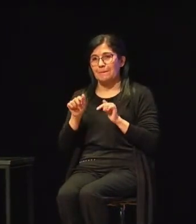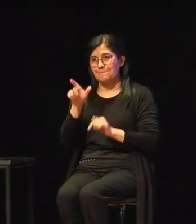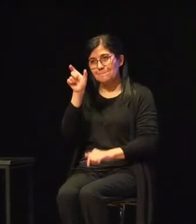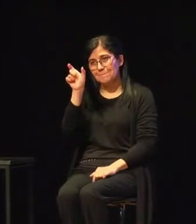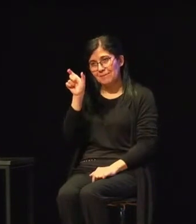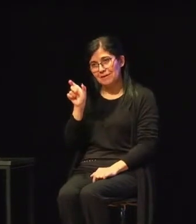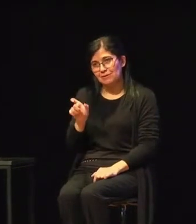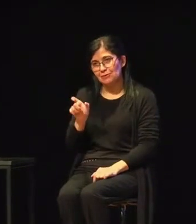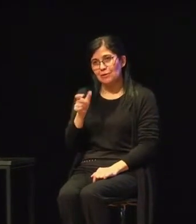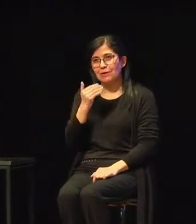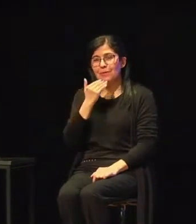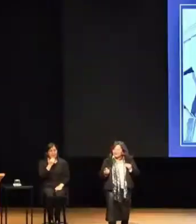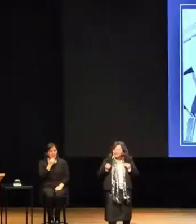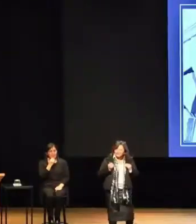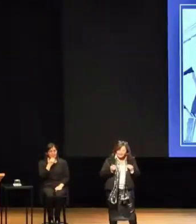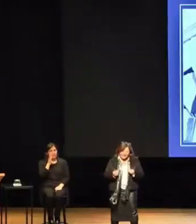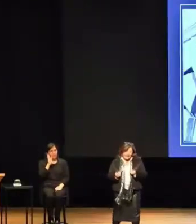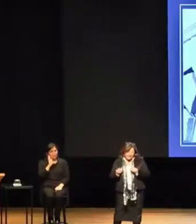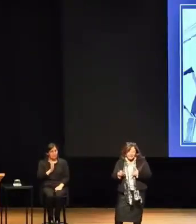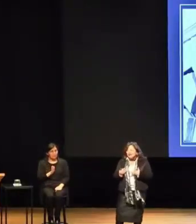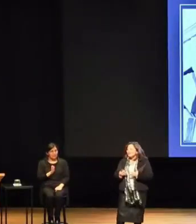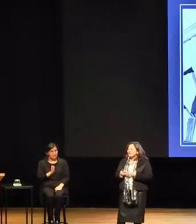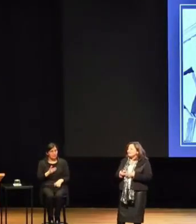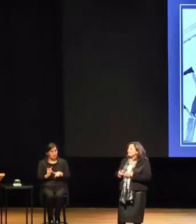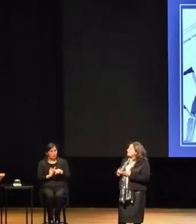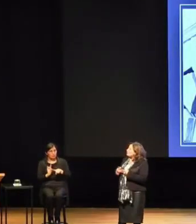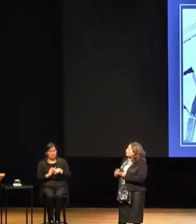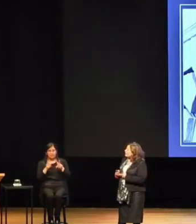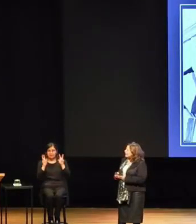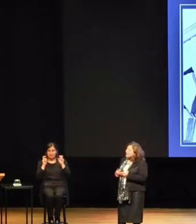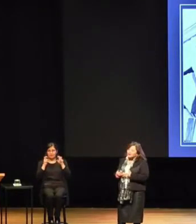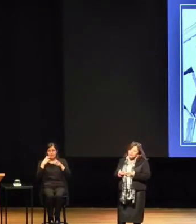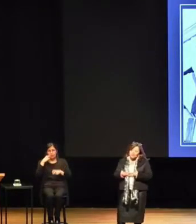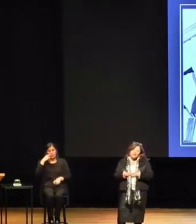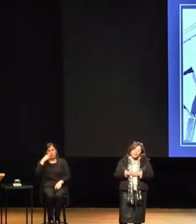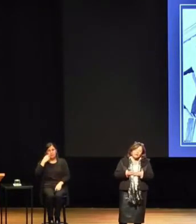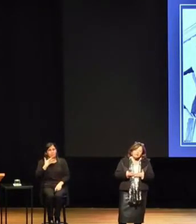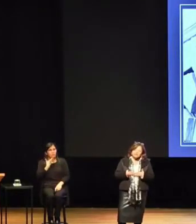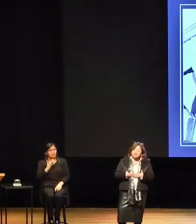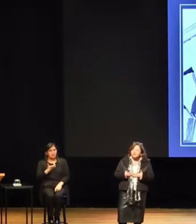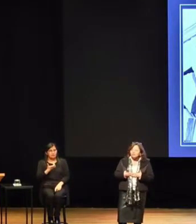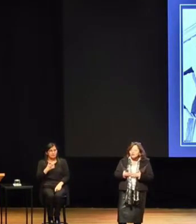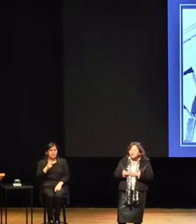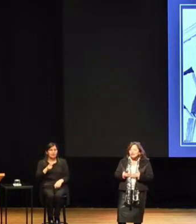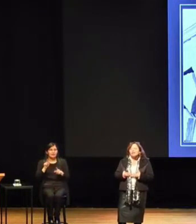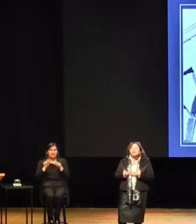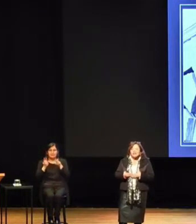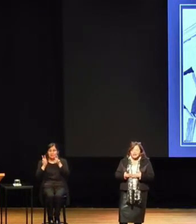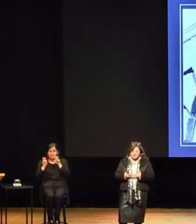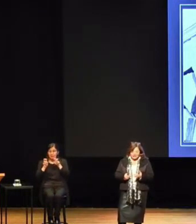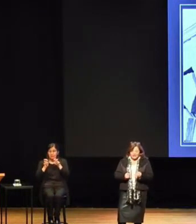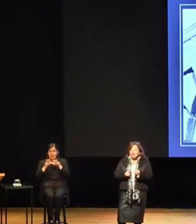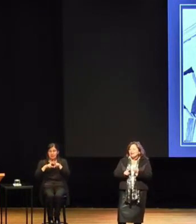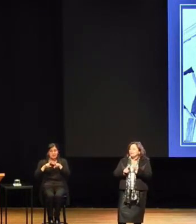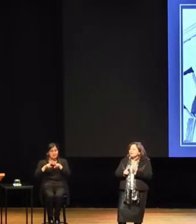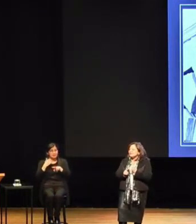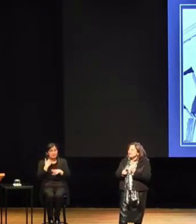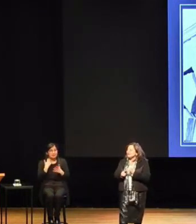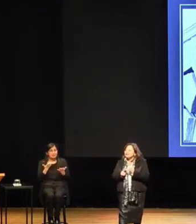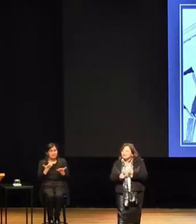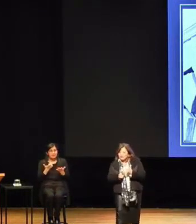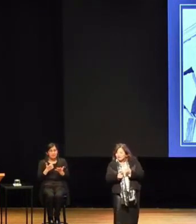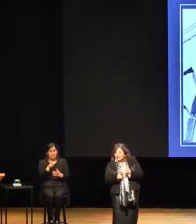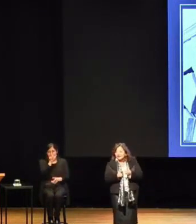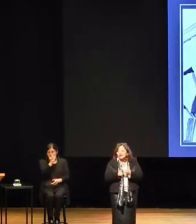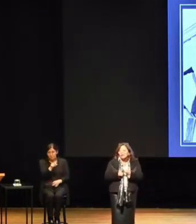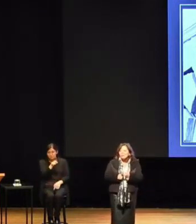calidad también tiene que ser y hablar de humanización. ¿Por qué? Porque la humanización del cuidado, ¿qué es lo que hace? Que el